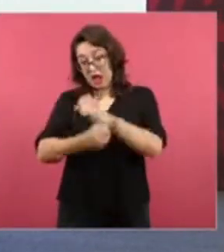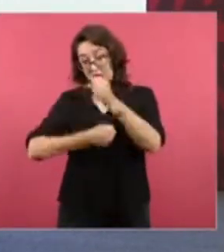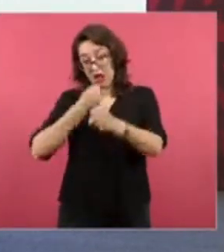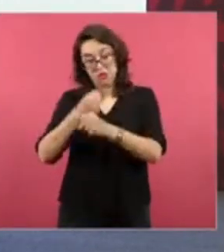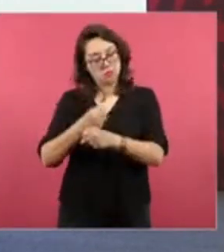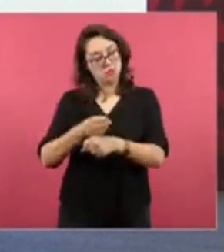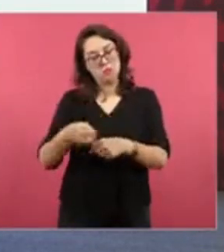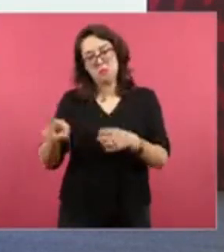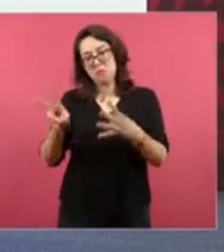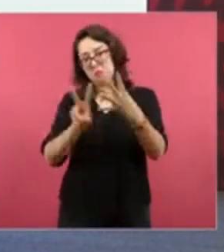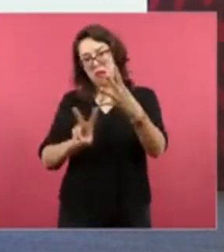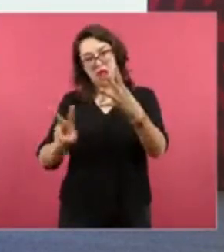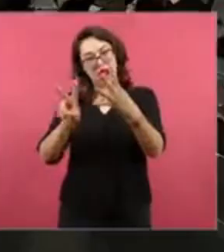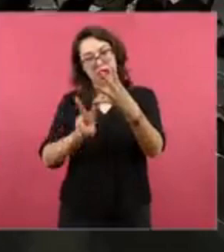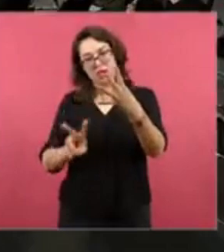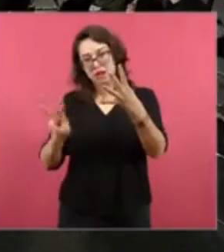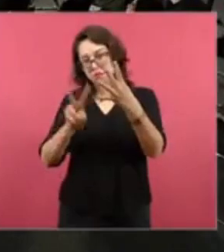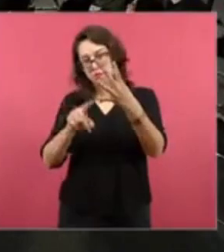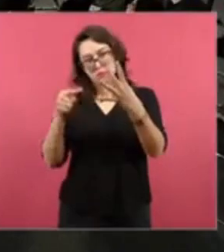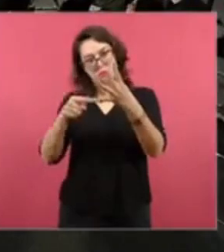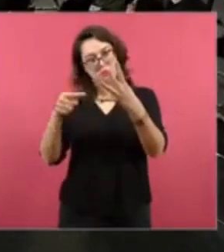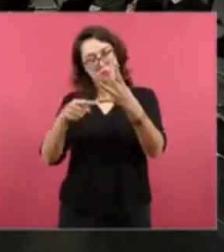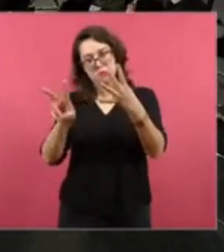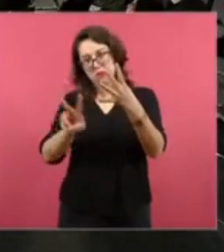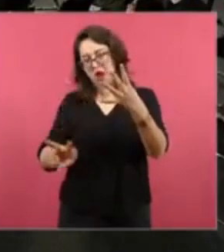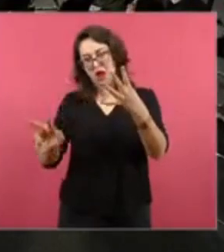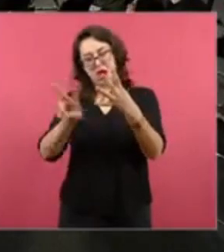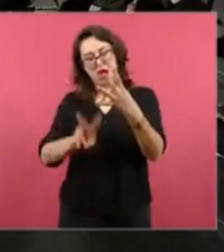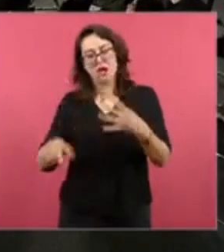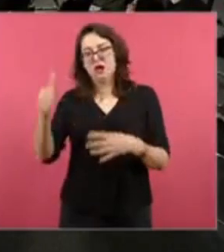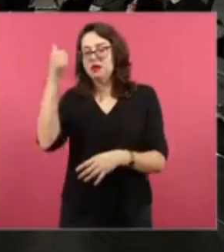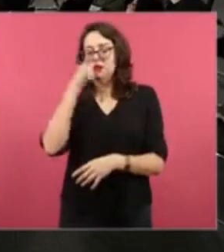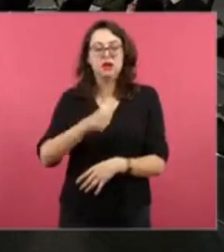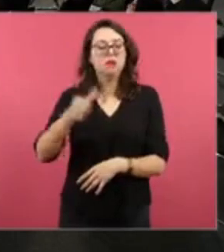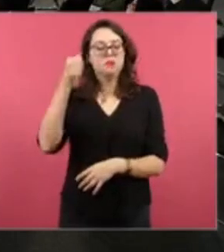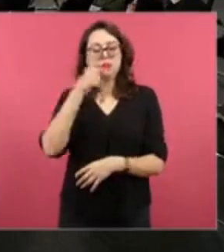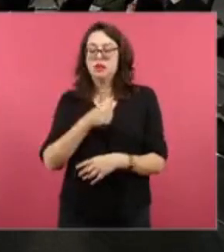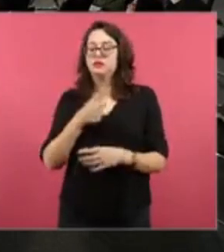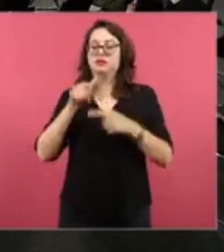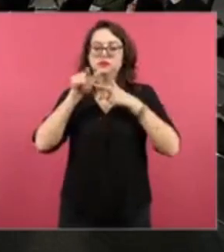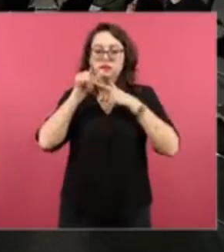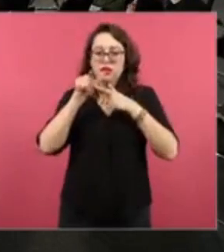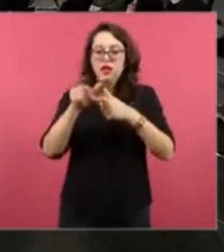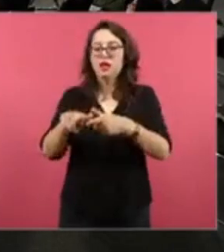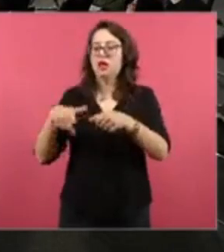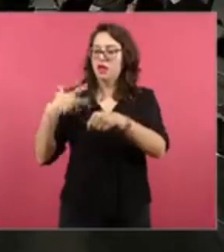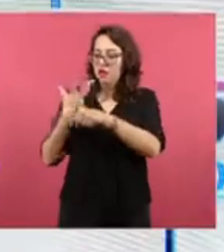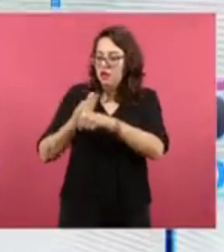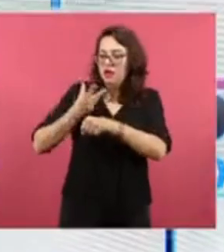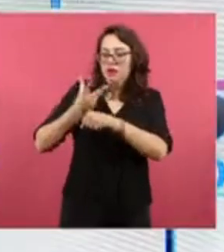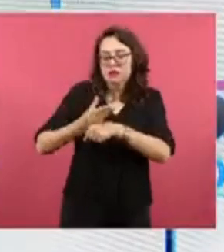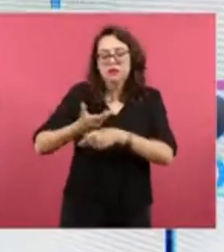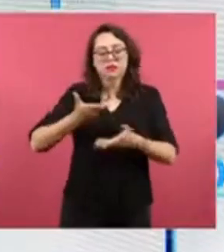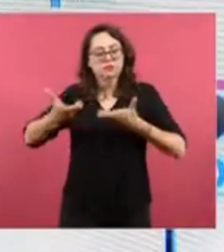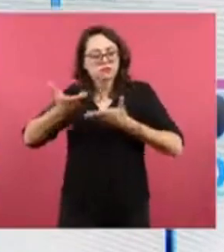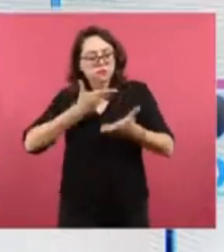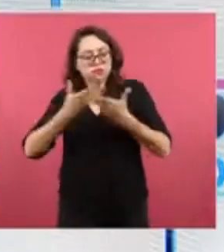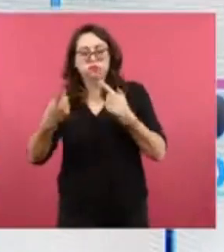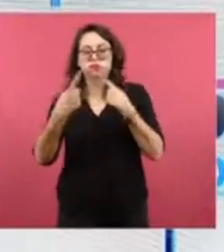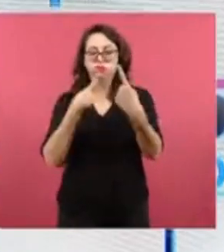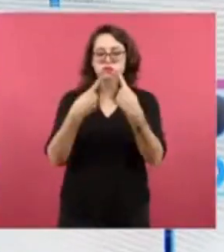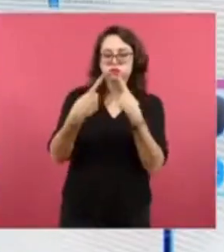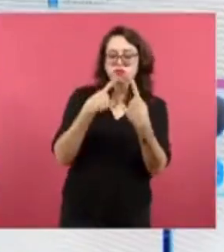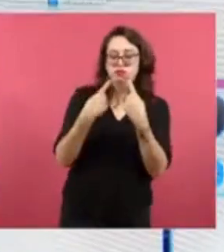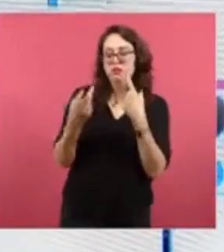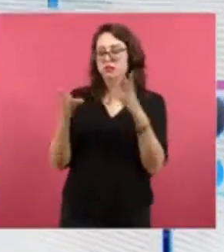viendo cómo adecuamos los contenidos a nuestra propia realidad. Esto ya está elaborado. ¿Por qué? Porque